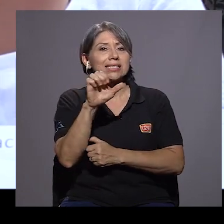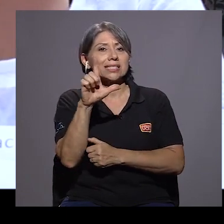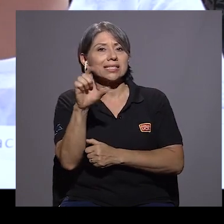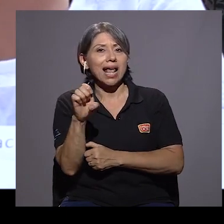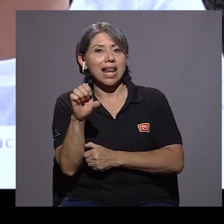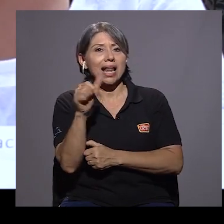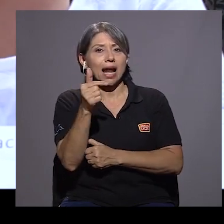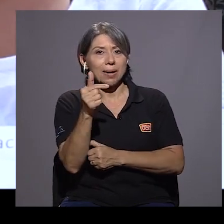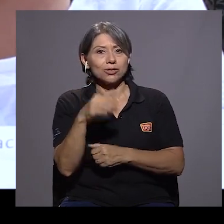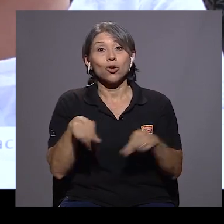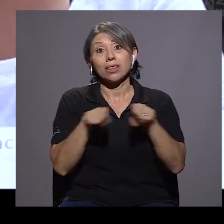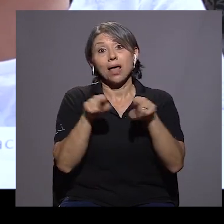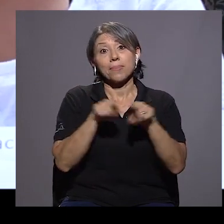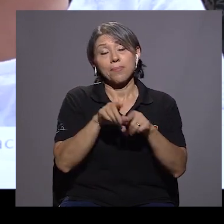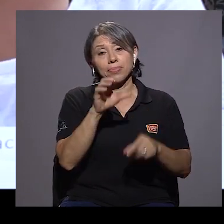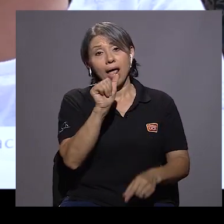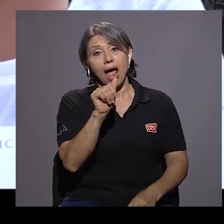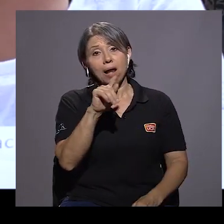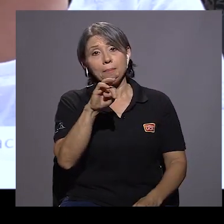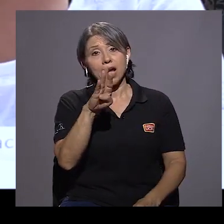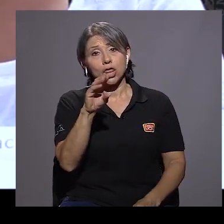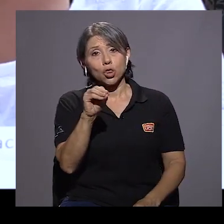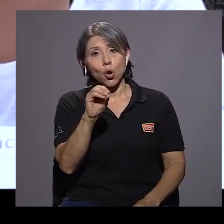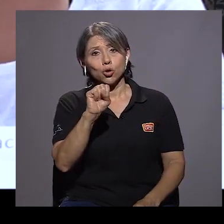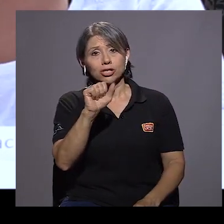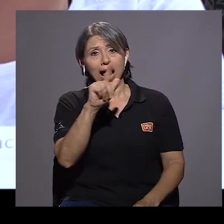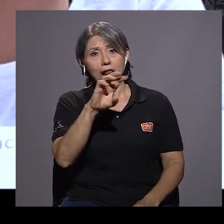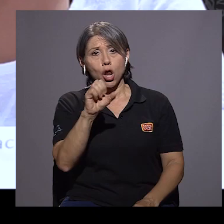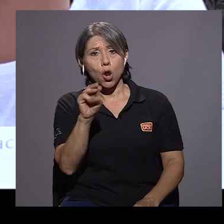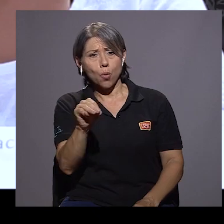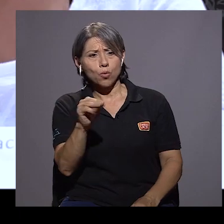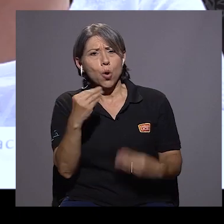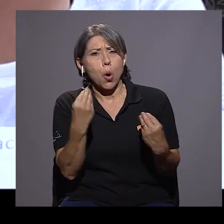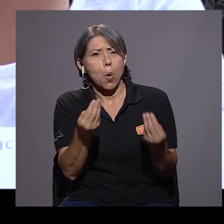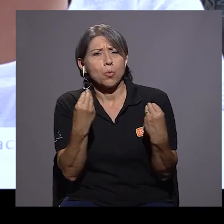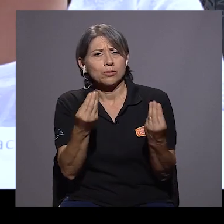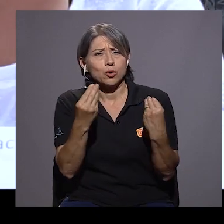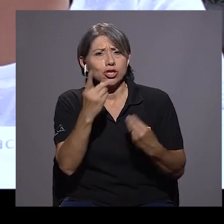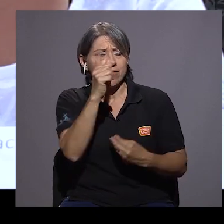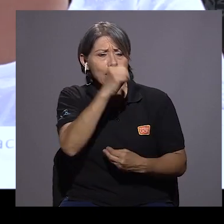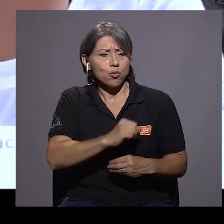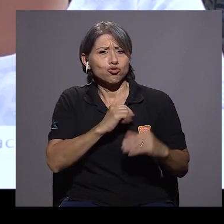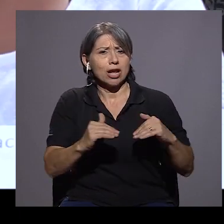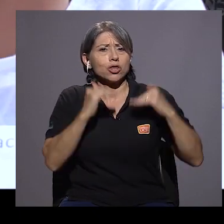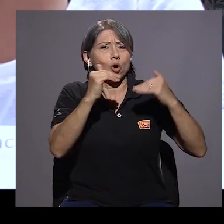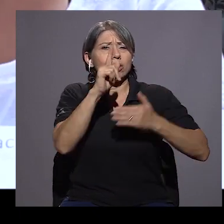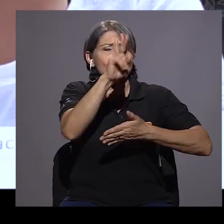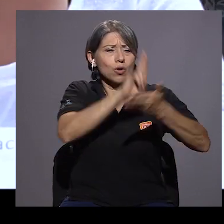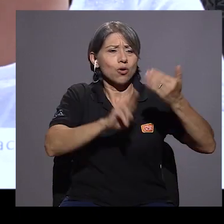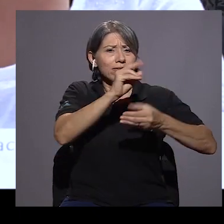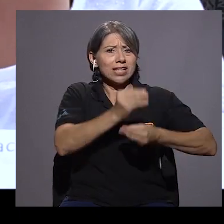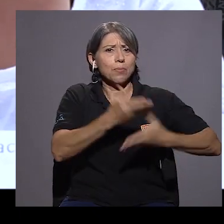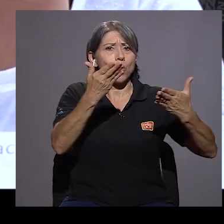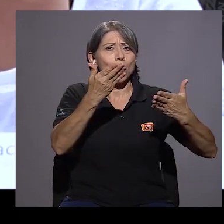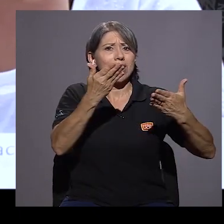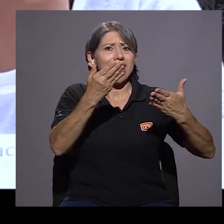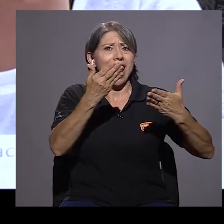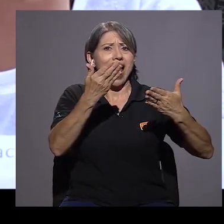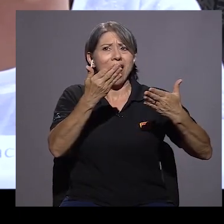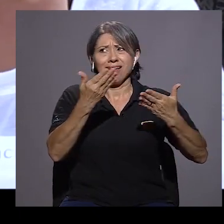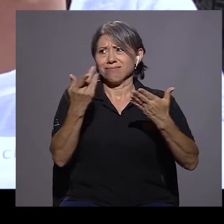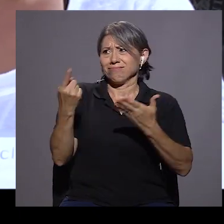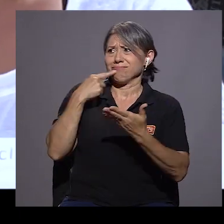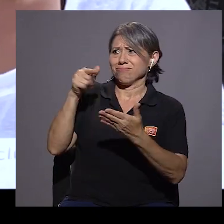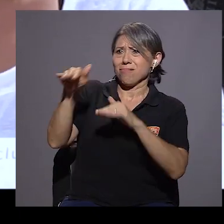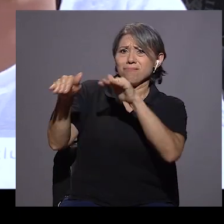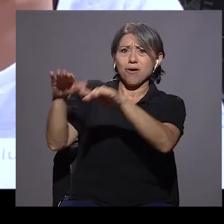Giselle Garbanzo. Y bueno, respecto a Alberto Salom, ¿cómo es posible que el rector de una universidad